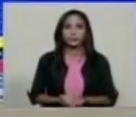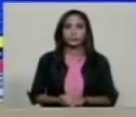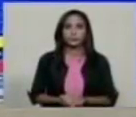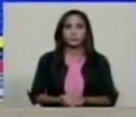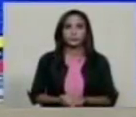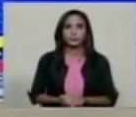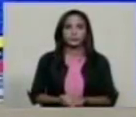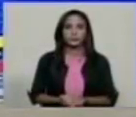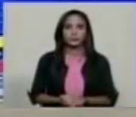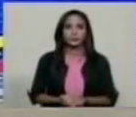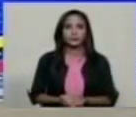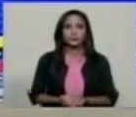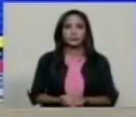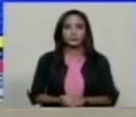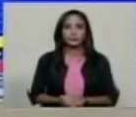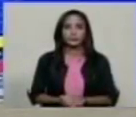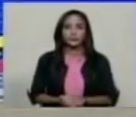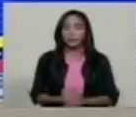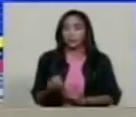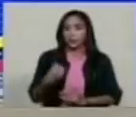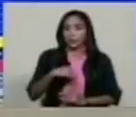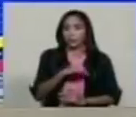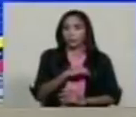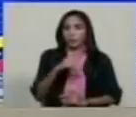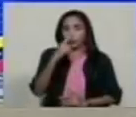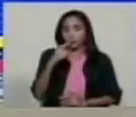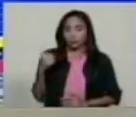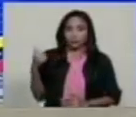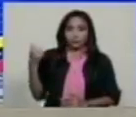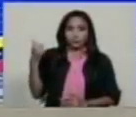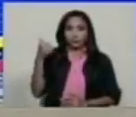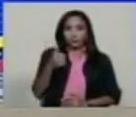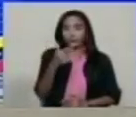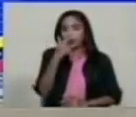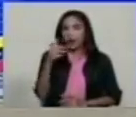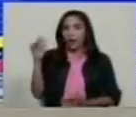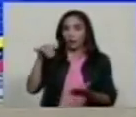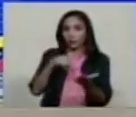Y nosotros, que venimos regresando de la China,